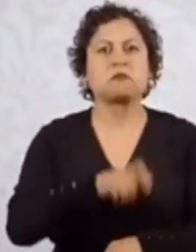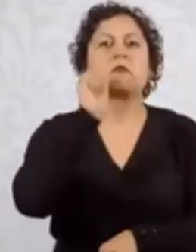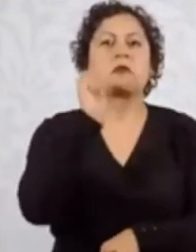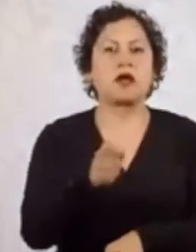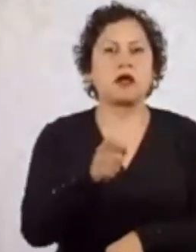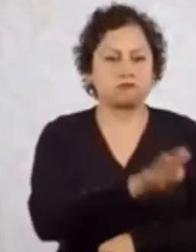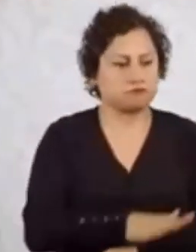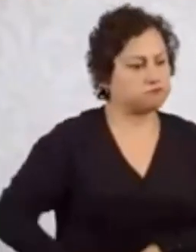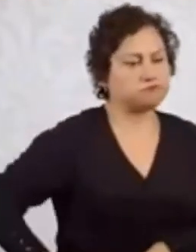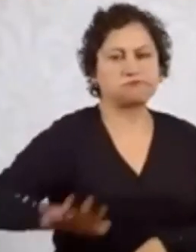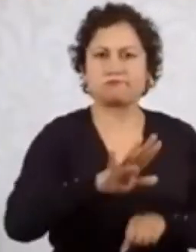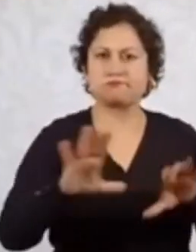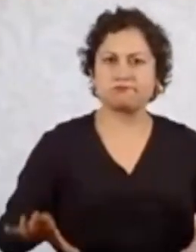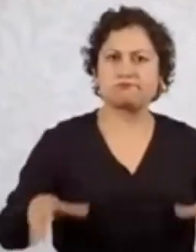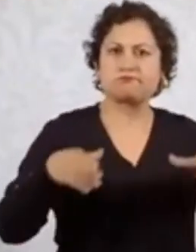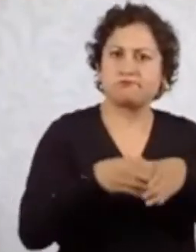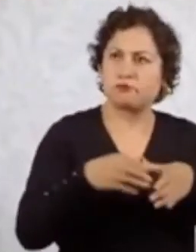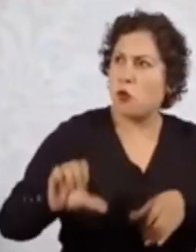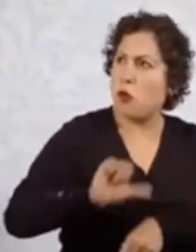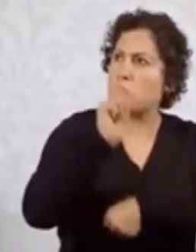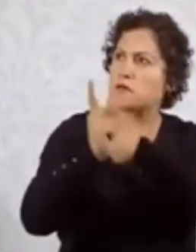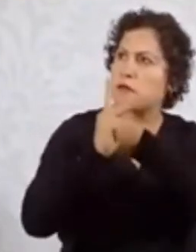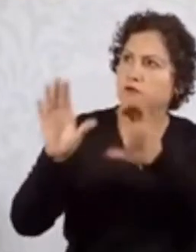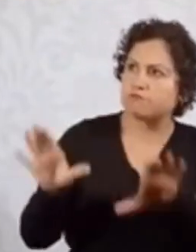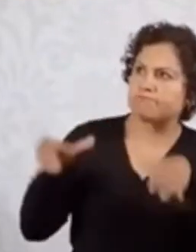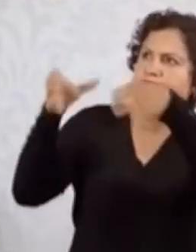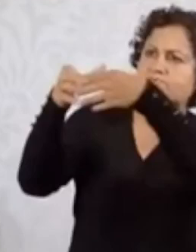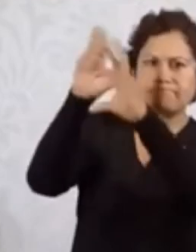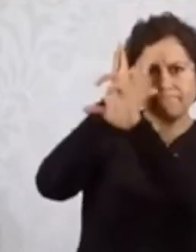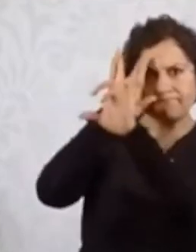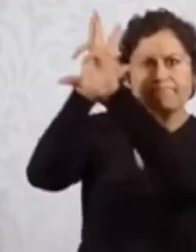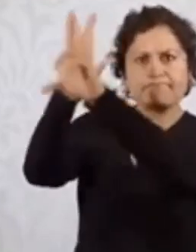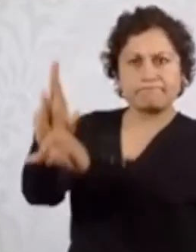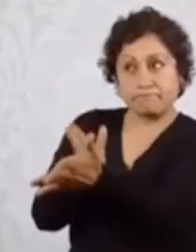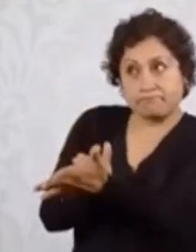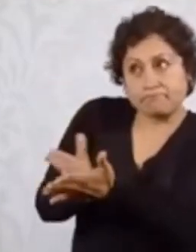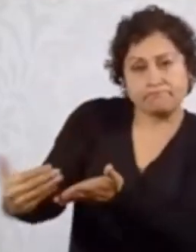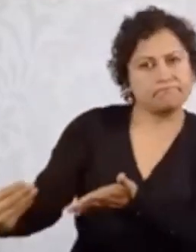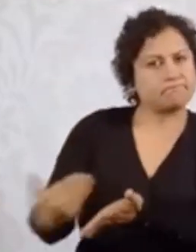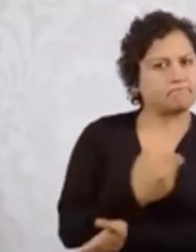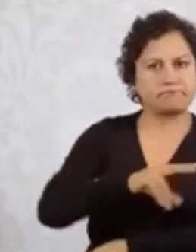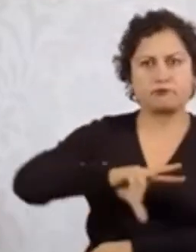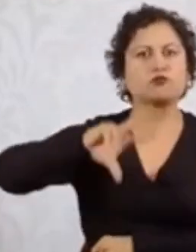que es escandaloso. ¿Desde cuándo? ¿Desde hace cuánto tiempo?